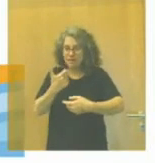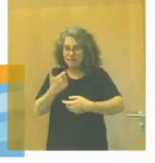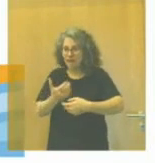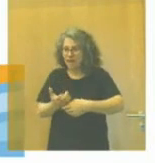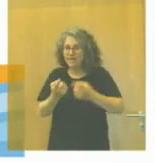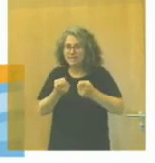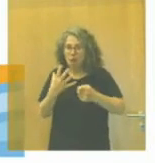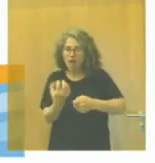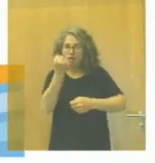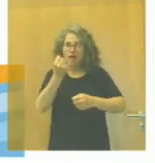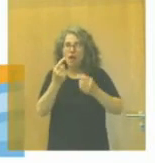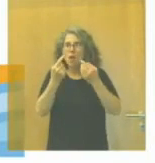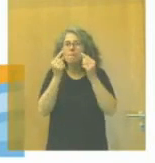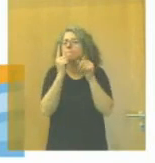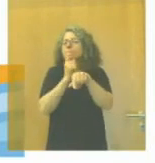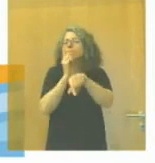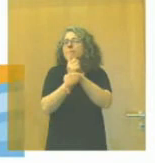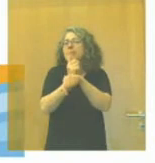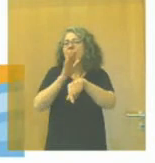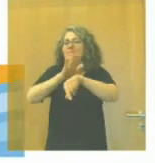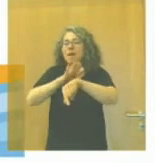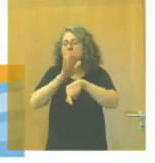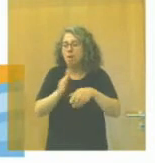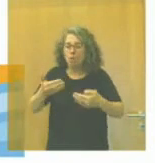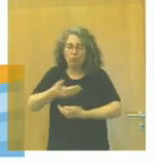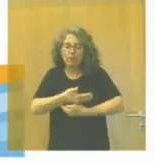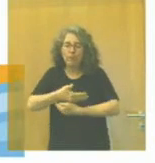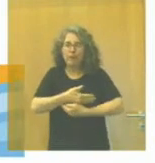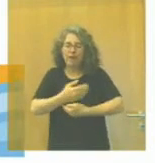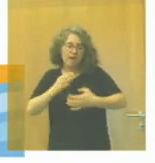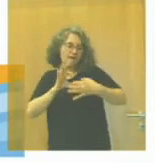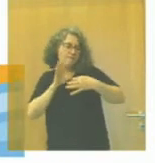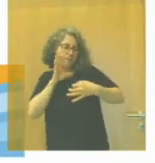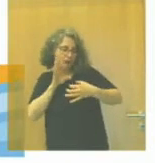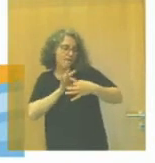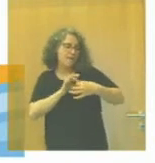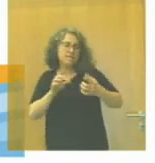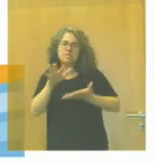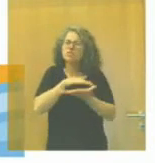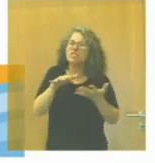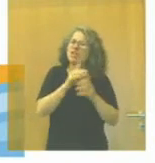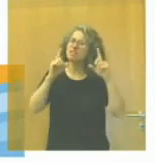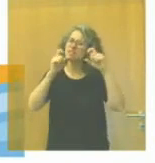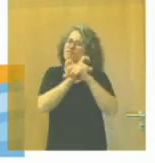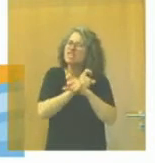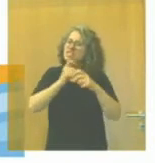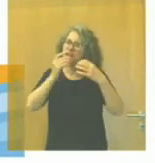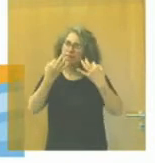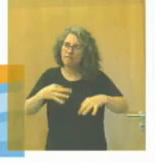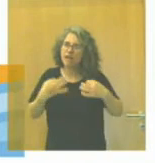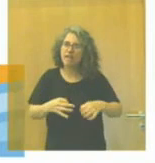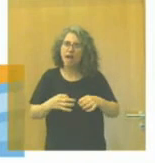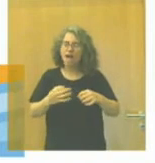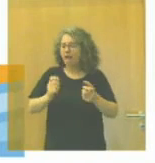identificar lo que son esos primeros periodos en los cuales se viven situaciones muy diversas y complejas, cómo cambia